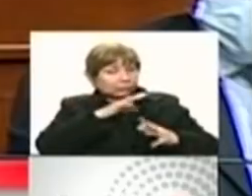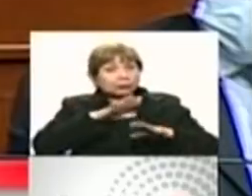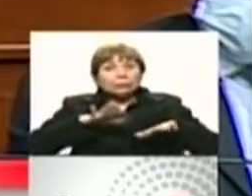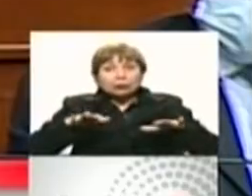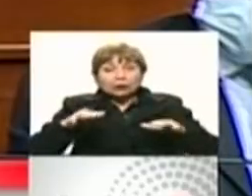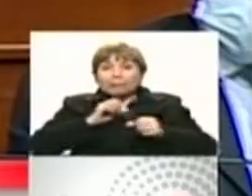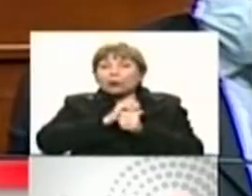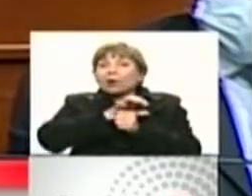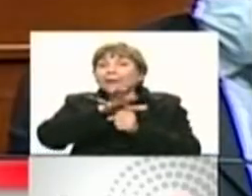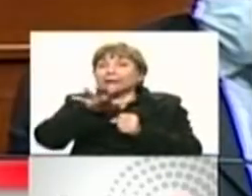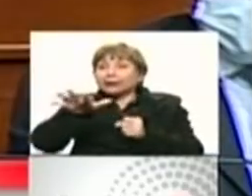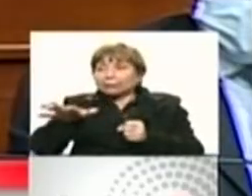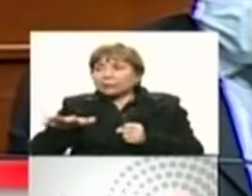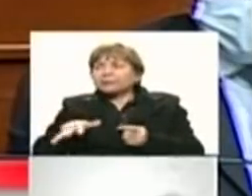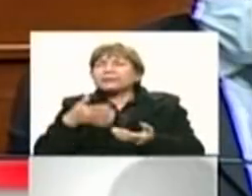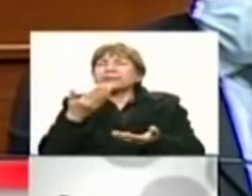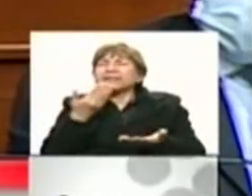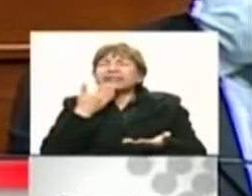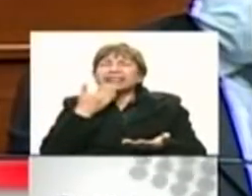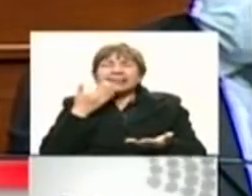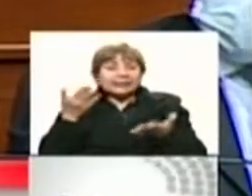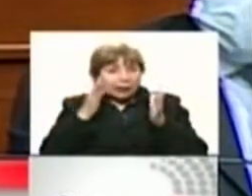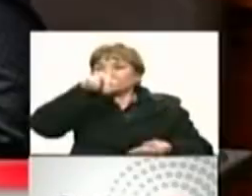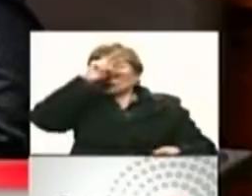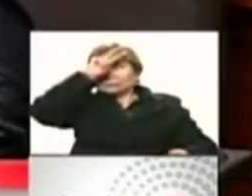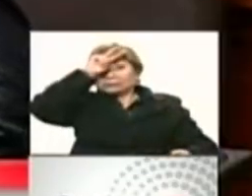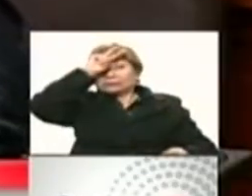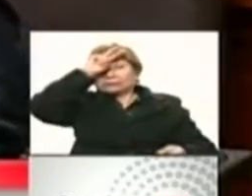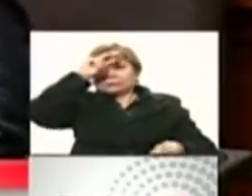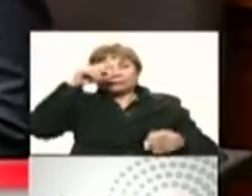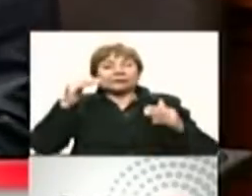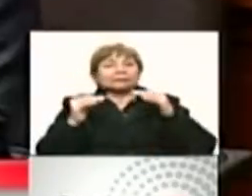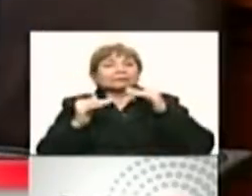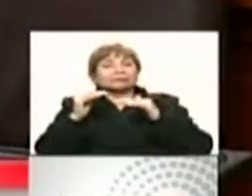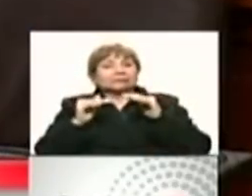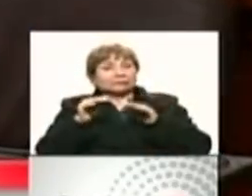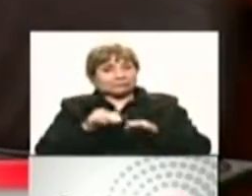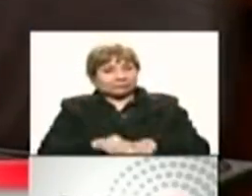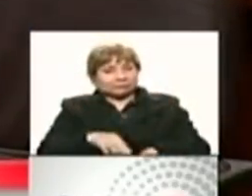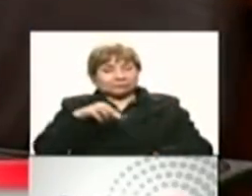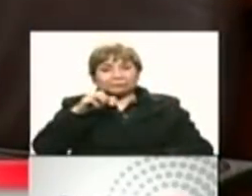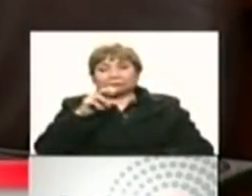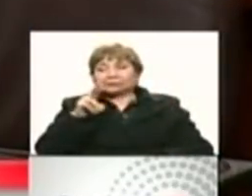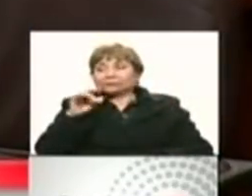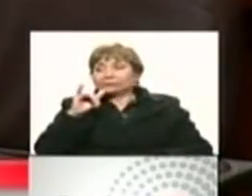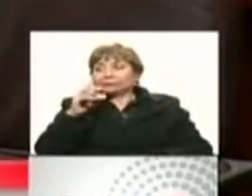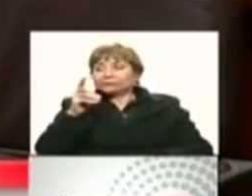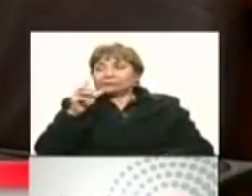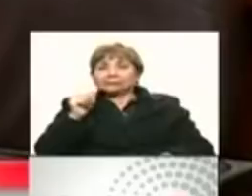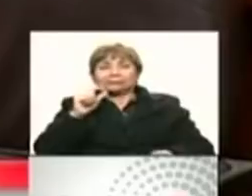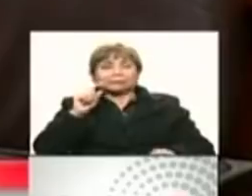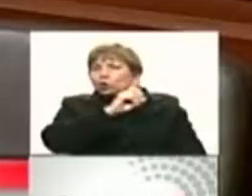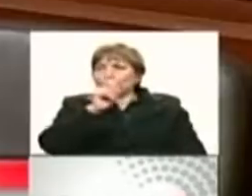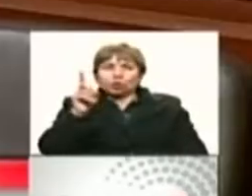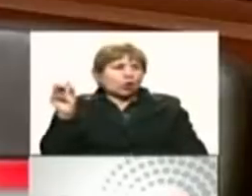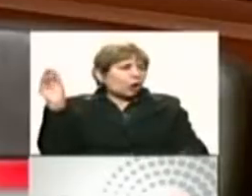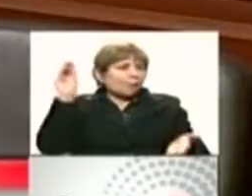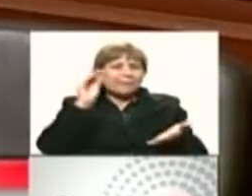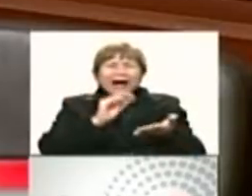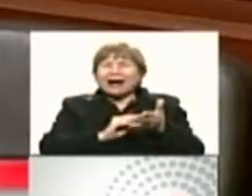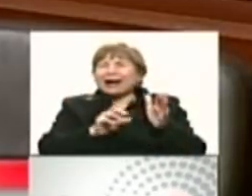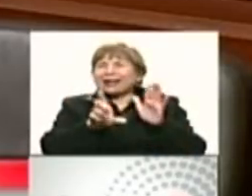votos a favor de la confianza, ¿no? Sí, más o menos ese es el número que ayer se manejaba, entre 73,